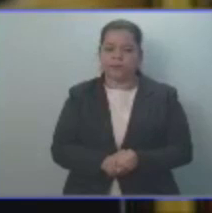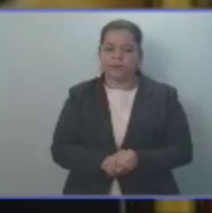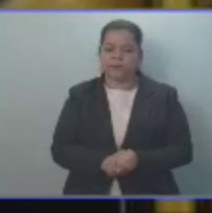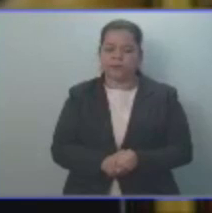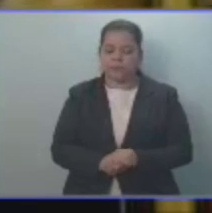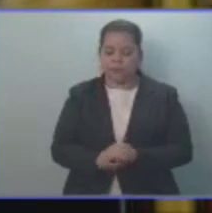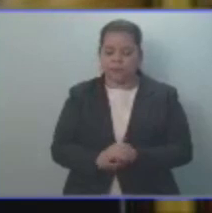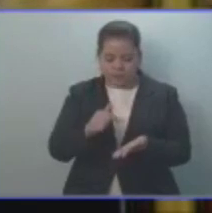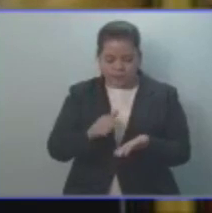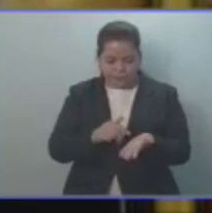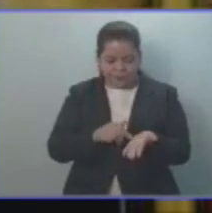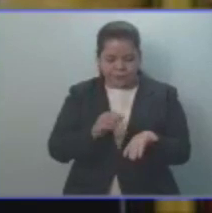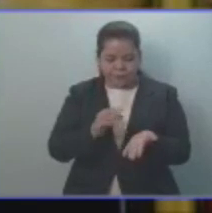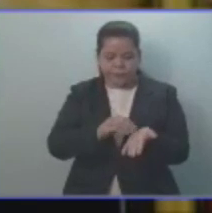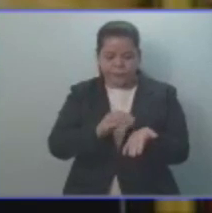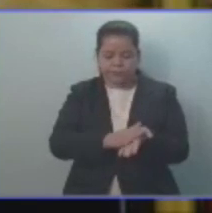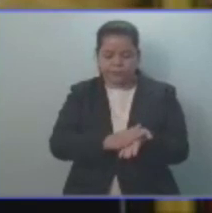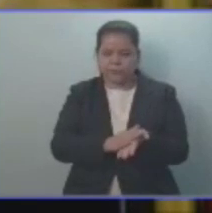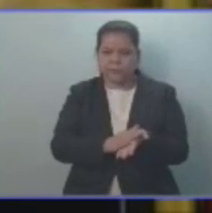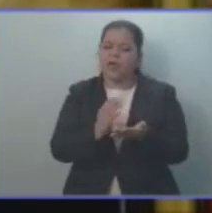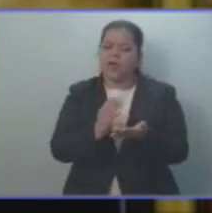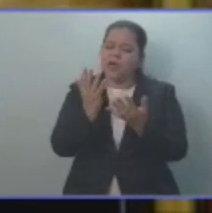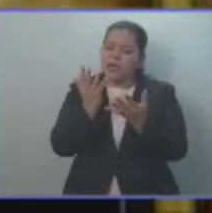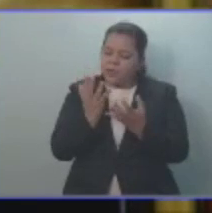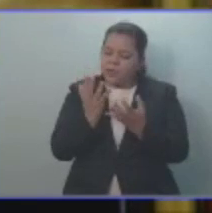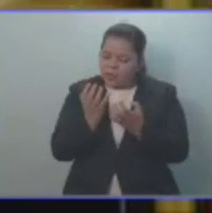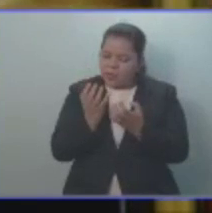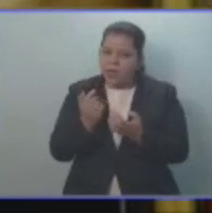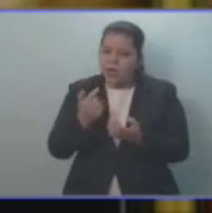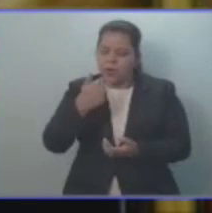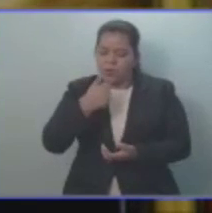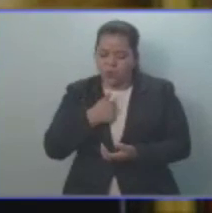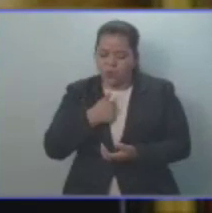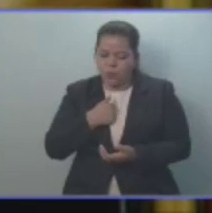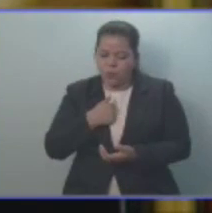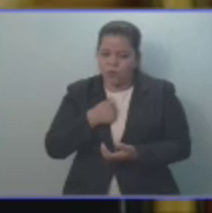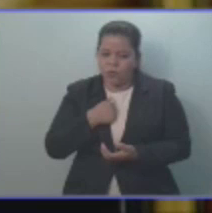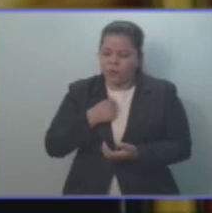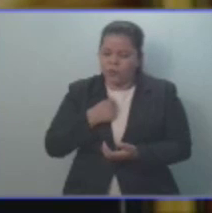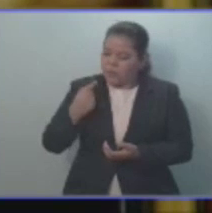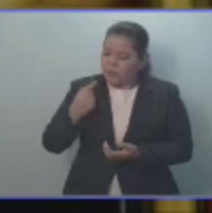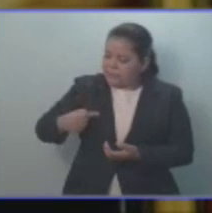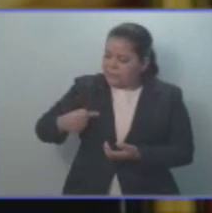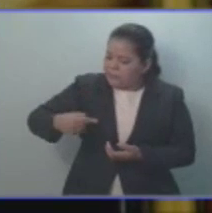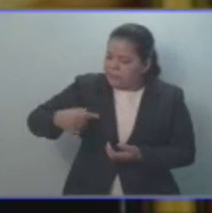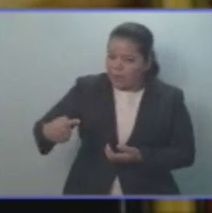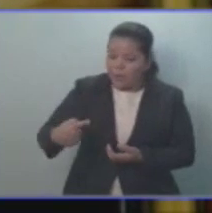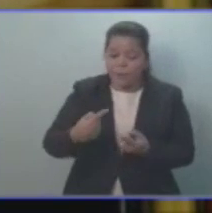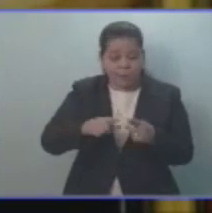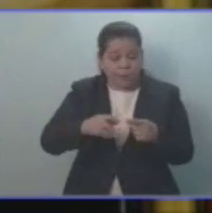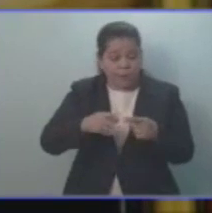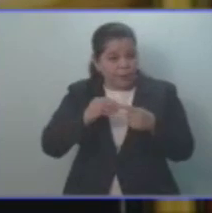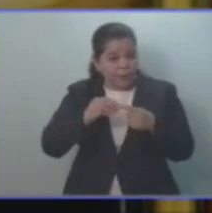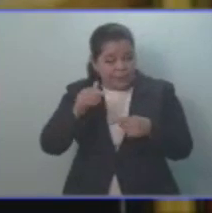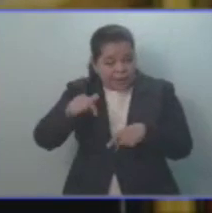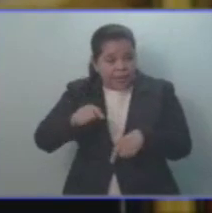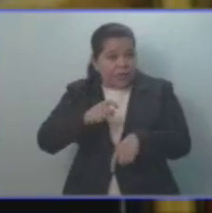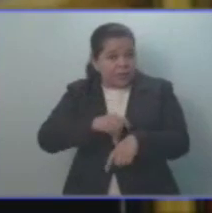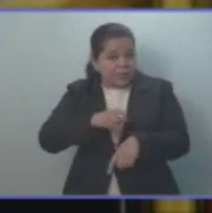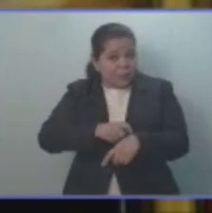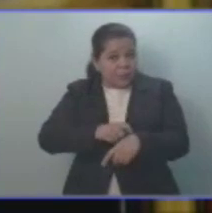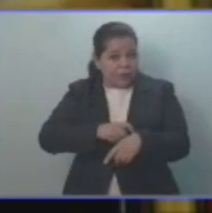Y decía: quisiera ser siempre, sobre todo en estas horas de